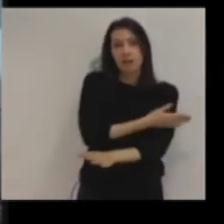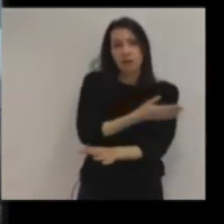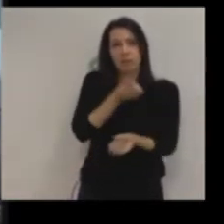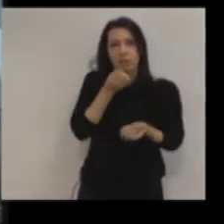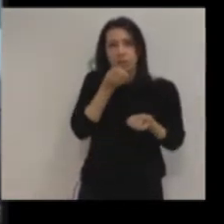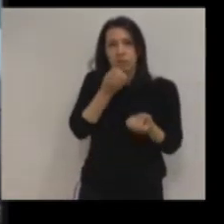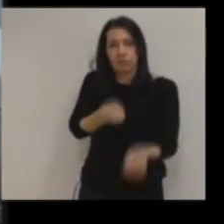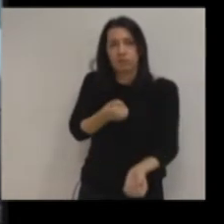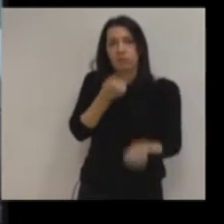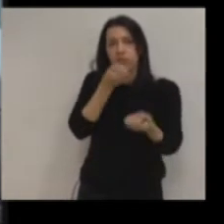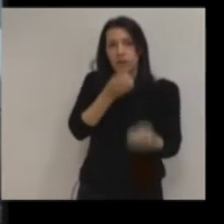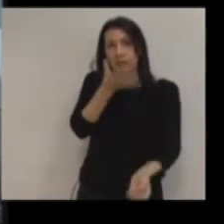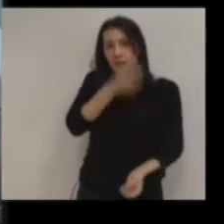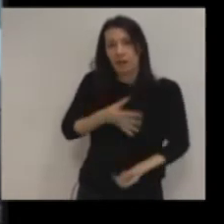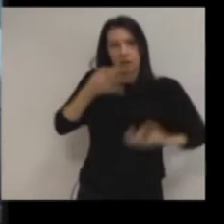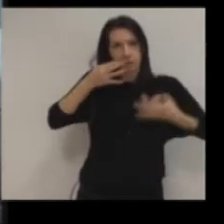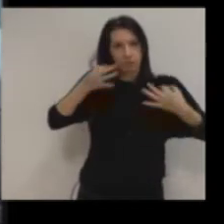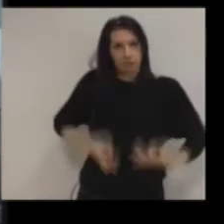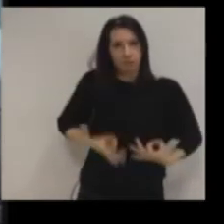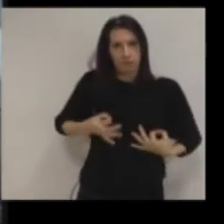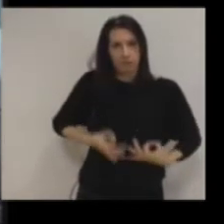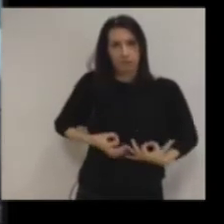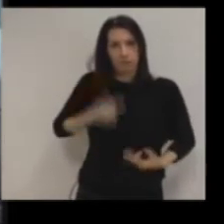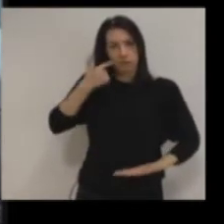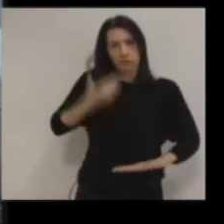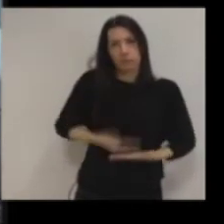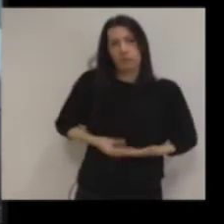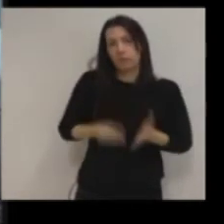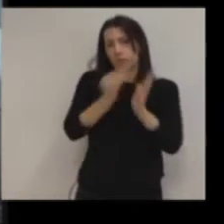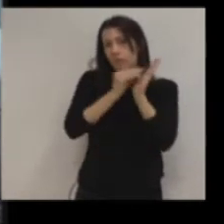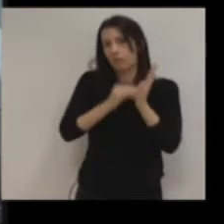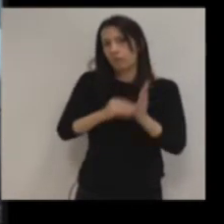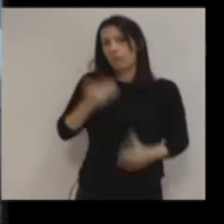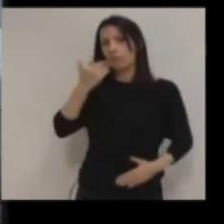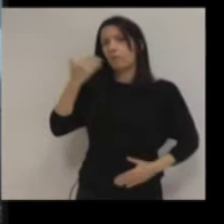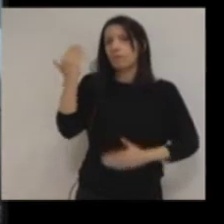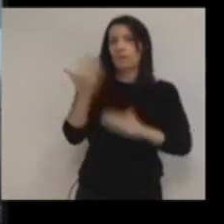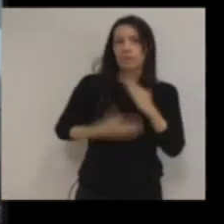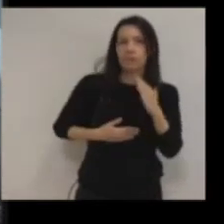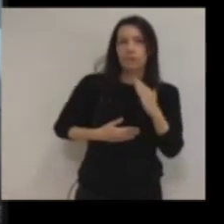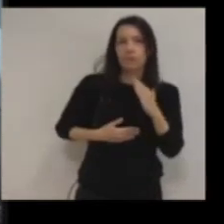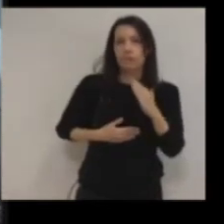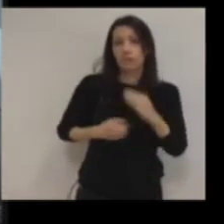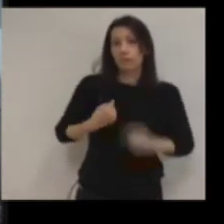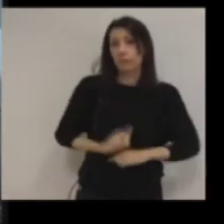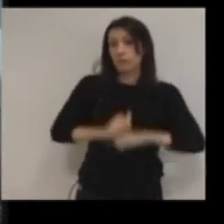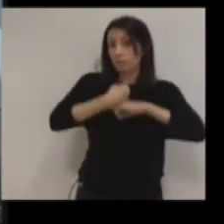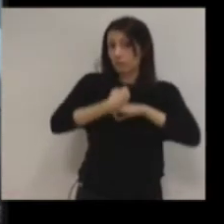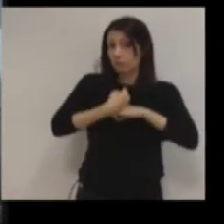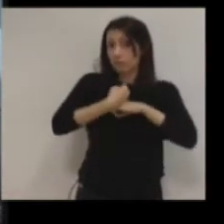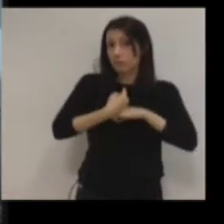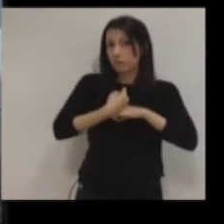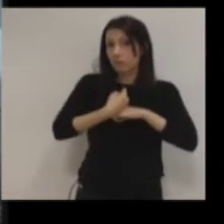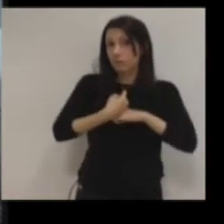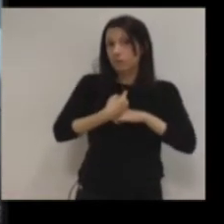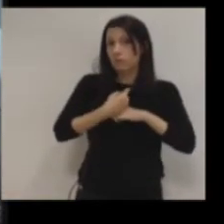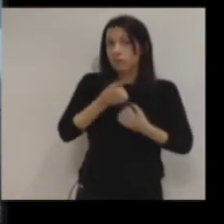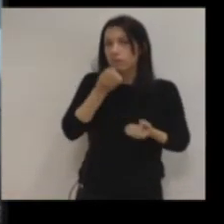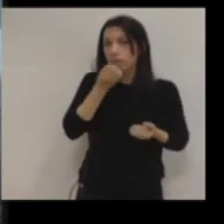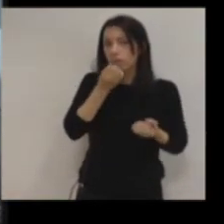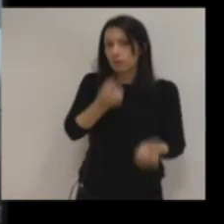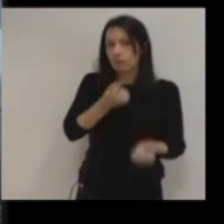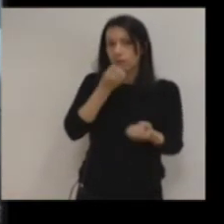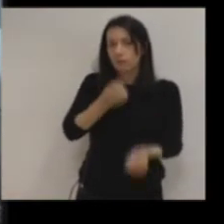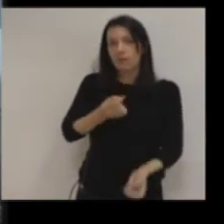formal en la que se haga constar que en el plazo de impositivo él ha puesto de